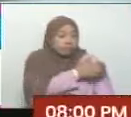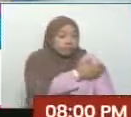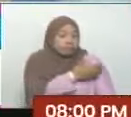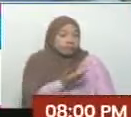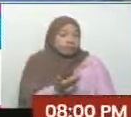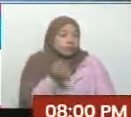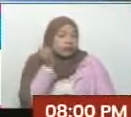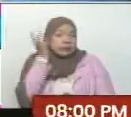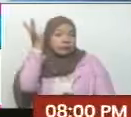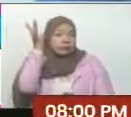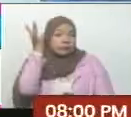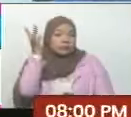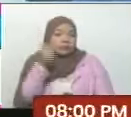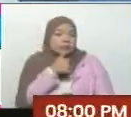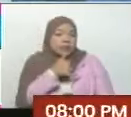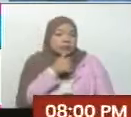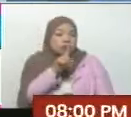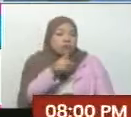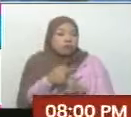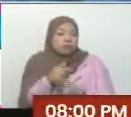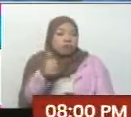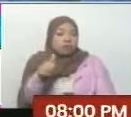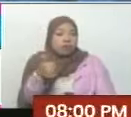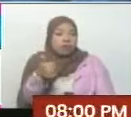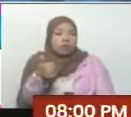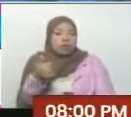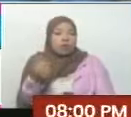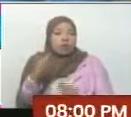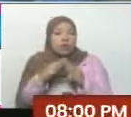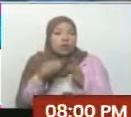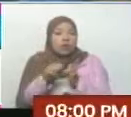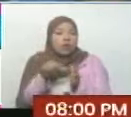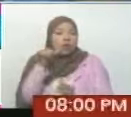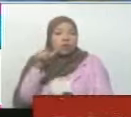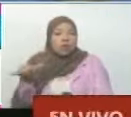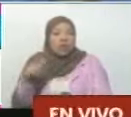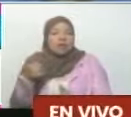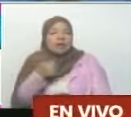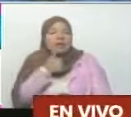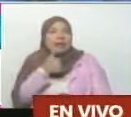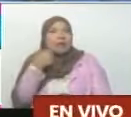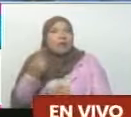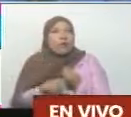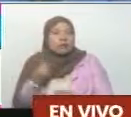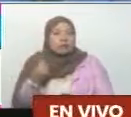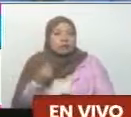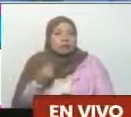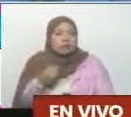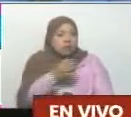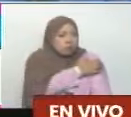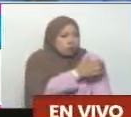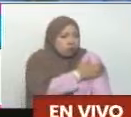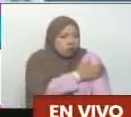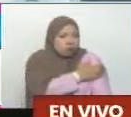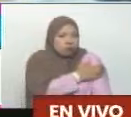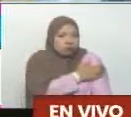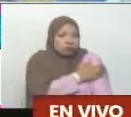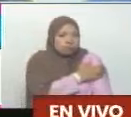¿Quién inventó el 1x10 del buen gobierno para que la gente tuviera dónde hacer las demandas y las denuncias? ¿Esta gente? ¿La